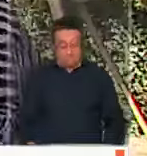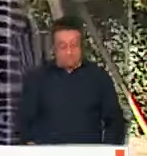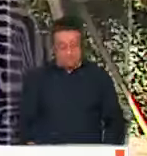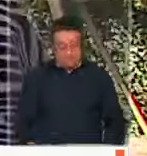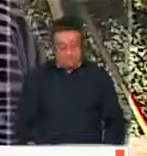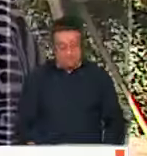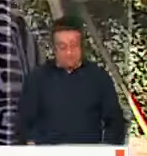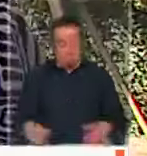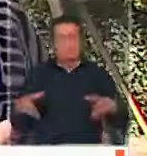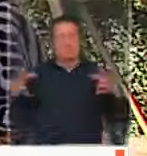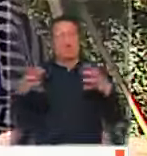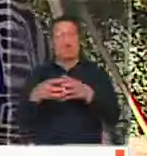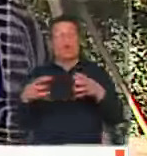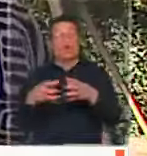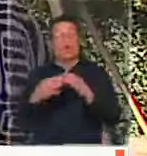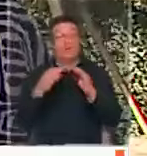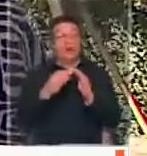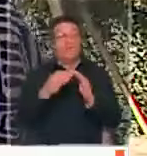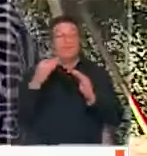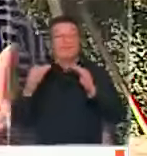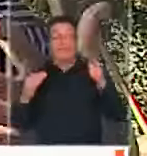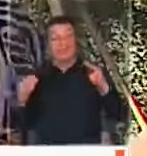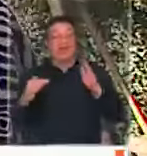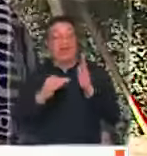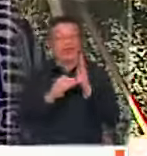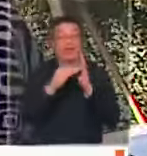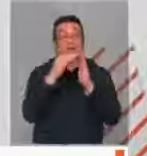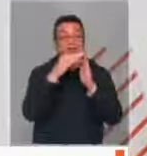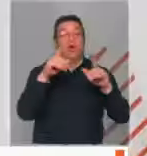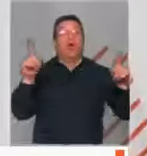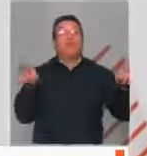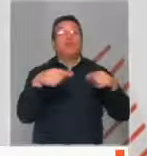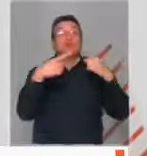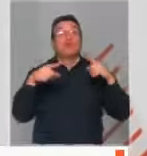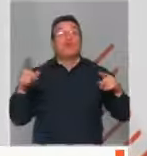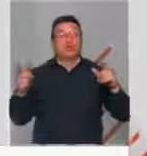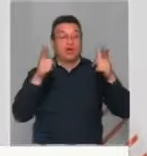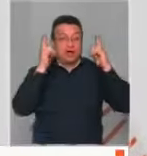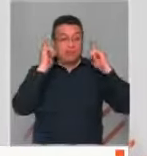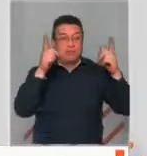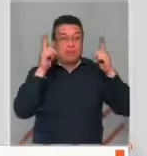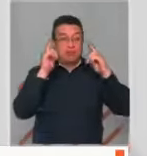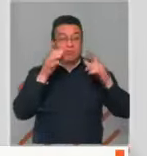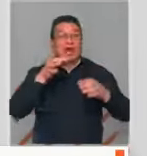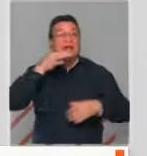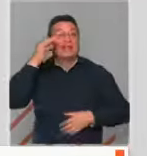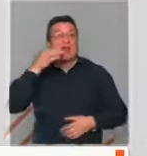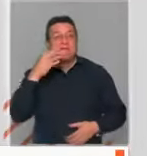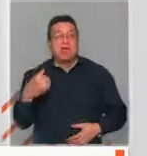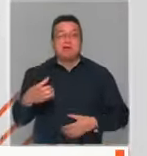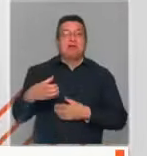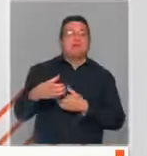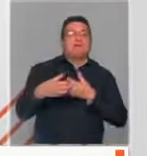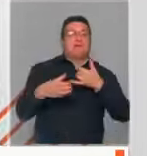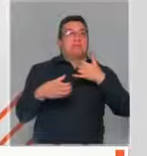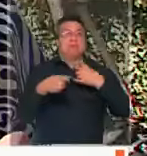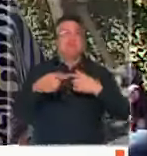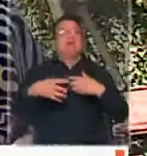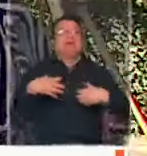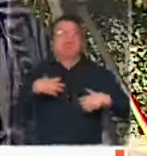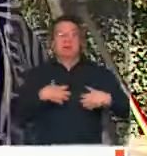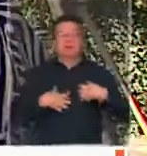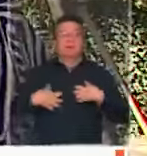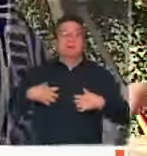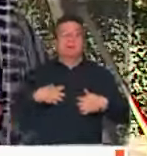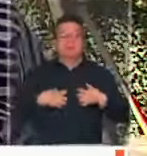Llegó un grupo de vecinos de este edificio con la música, interrumpiendo, con cervezas en la mano. Y eso les molestó,